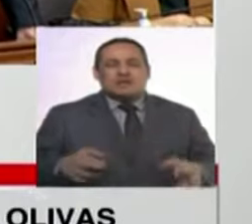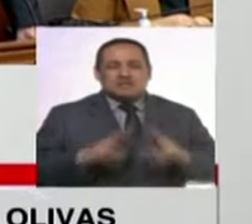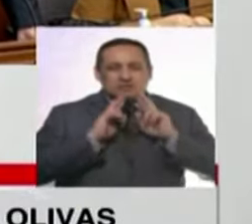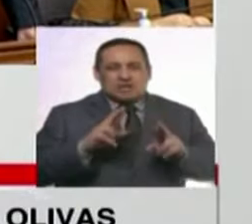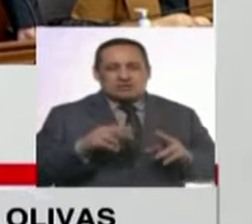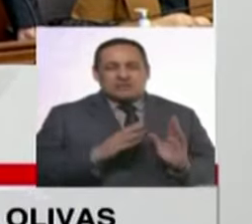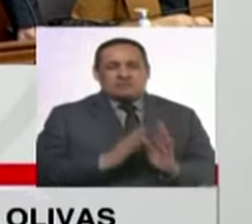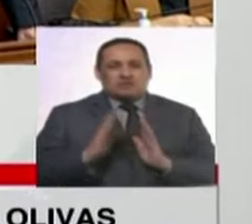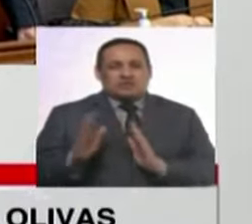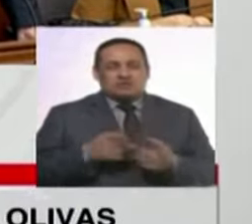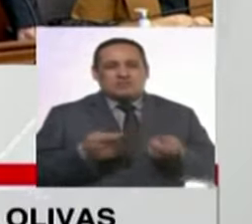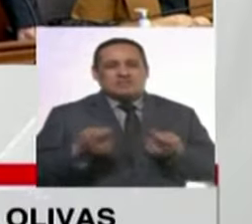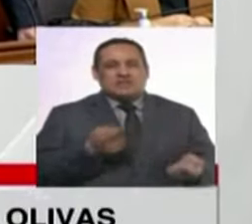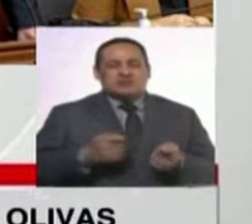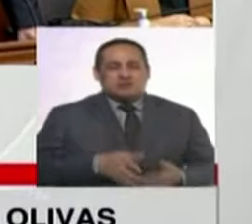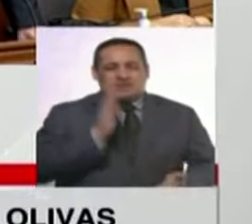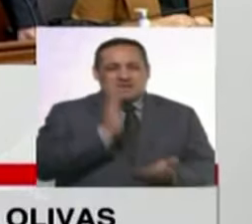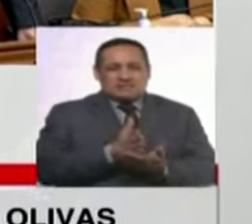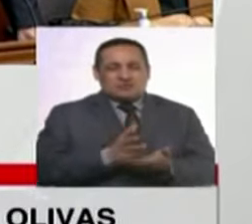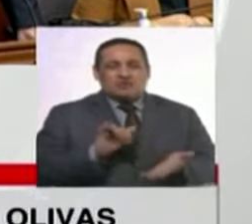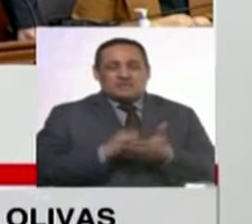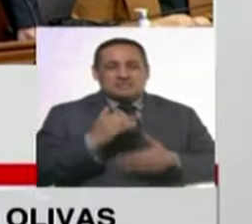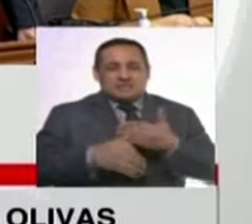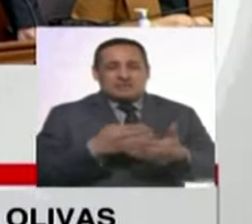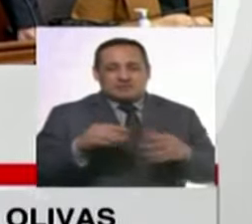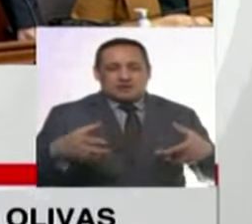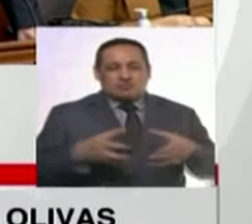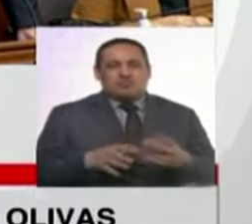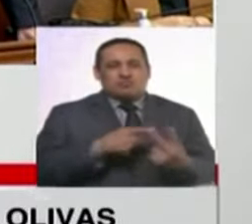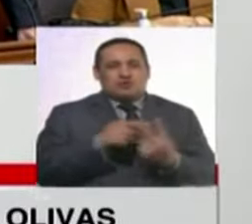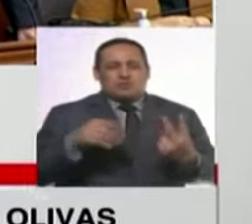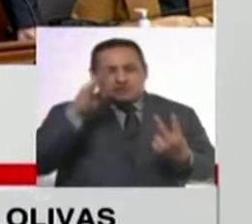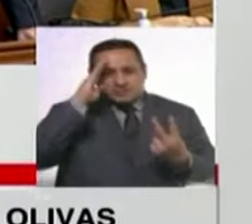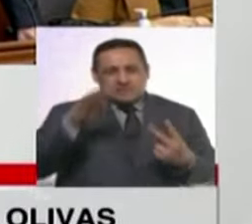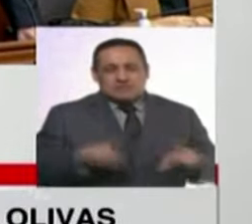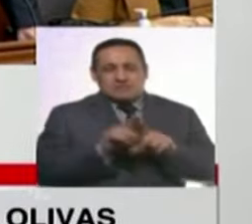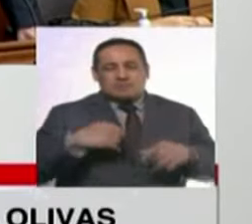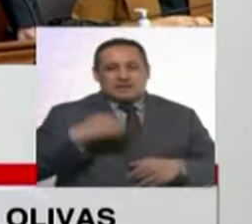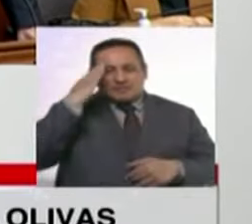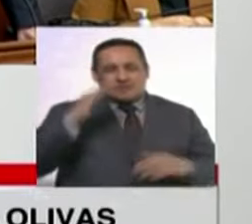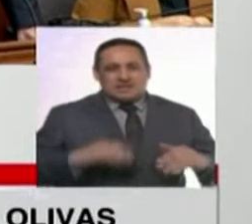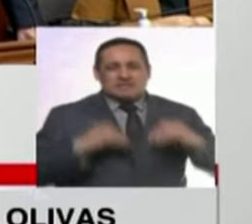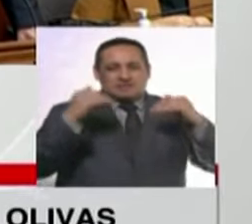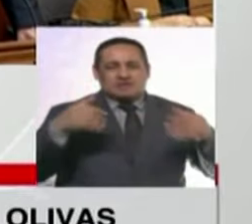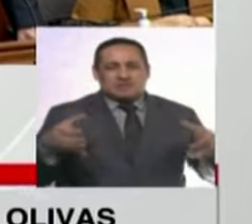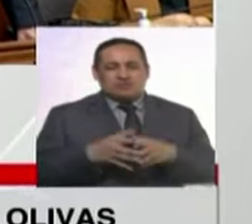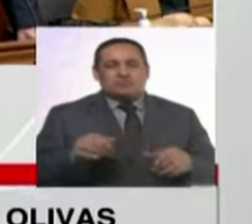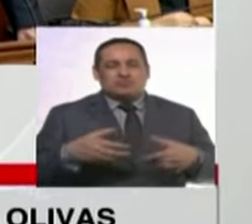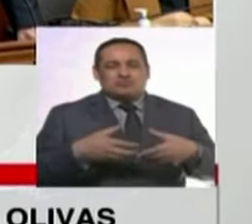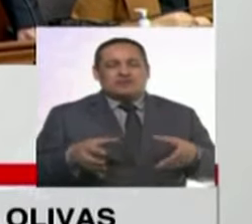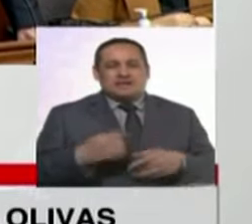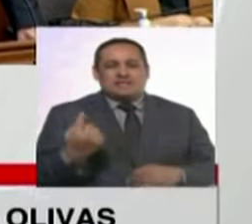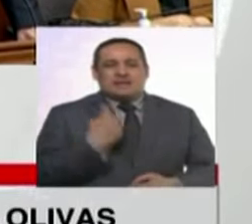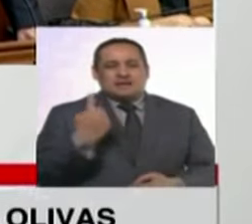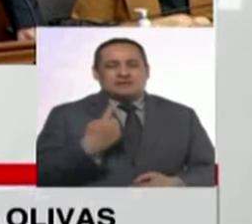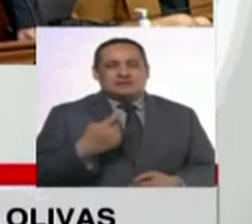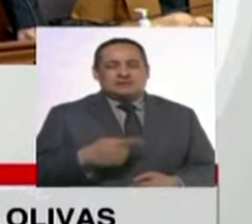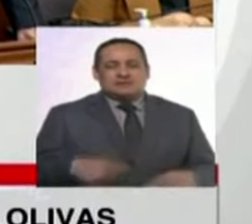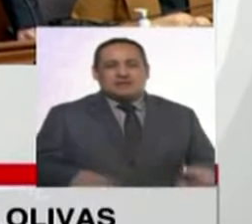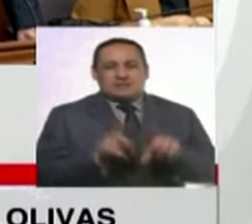del proceso administrativo disciplinario que se le han abierto a los dos policías para saber el nivel de la moral de la institución